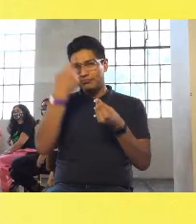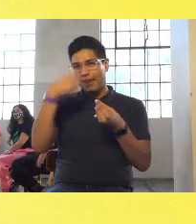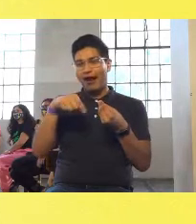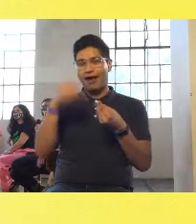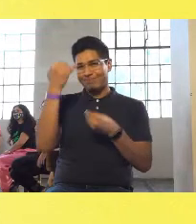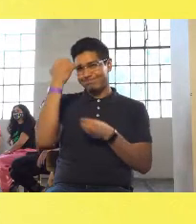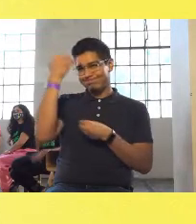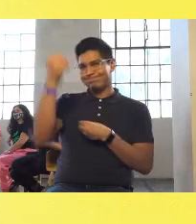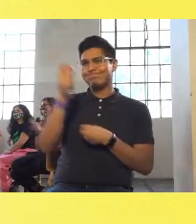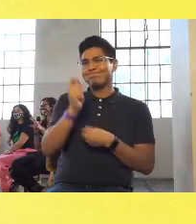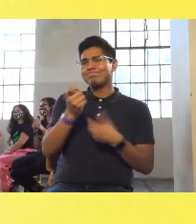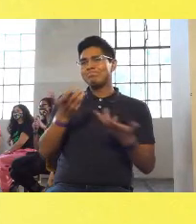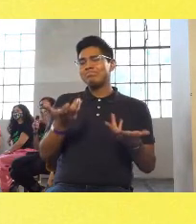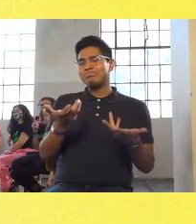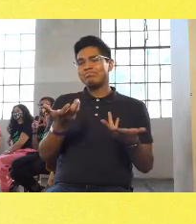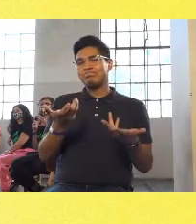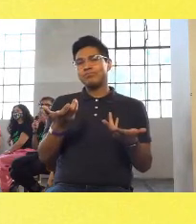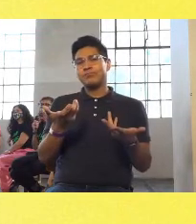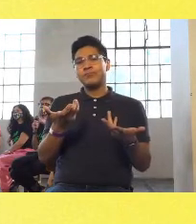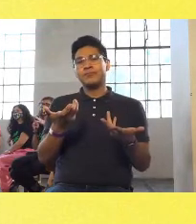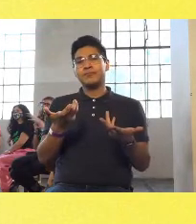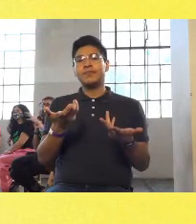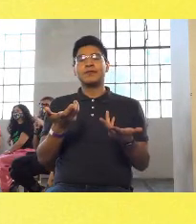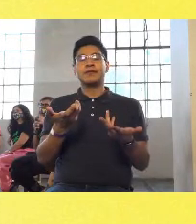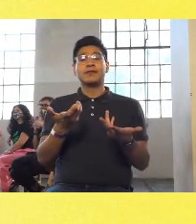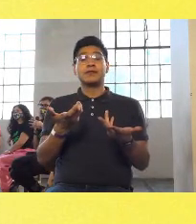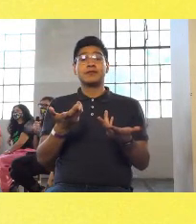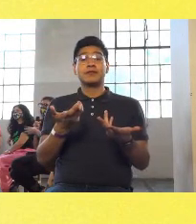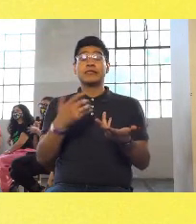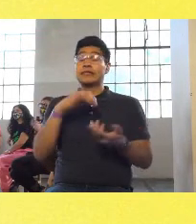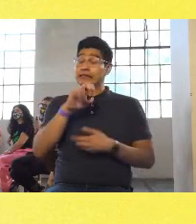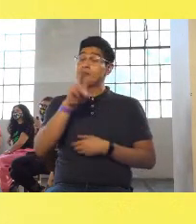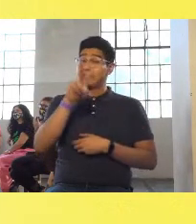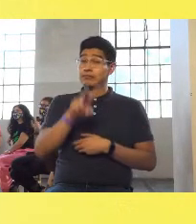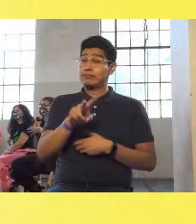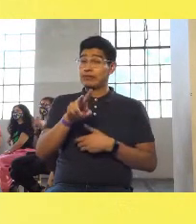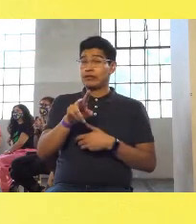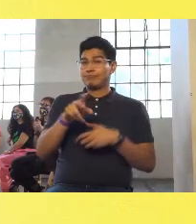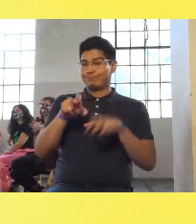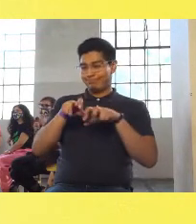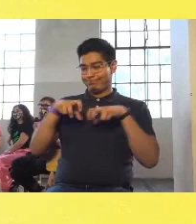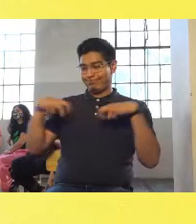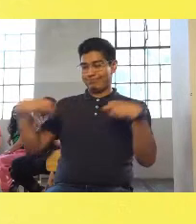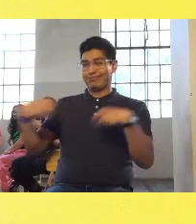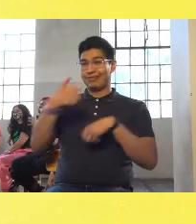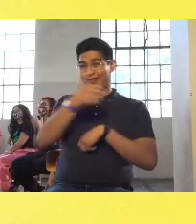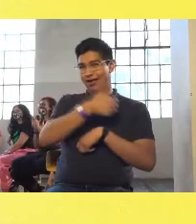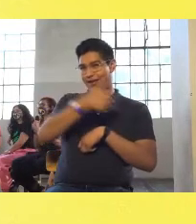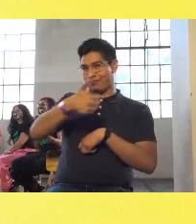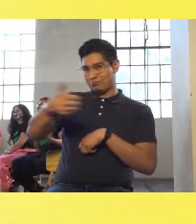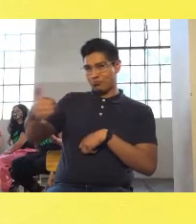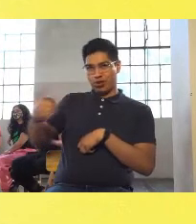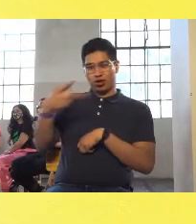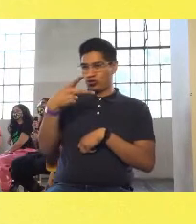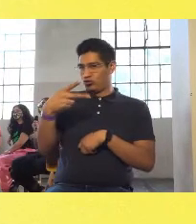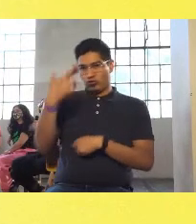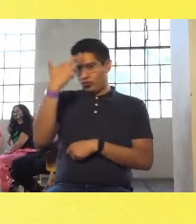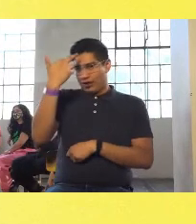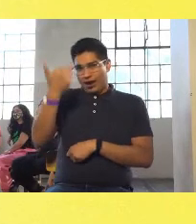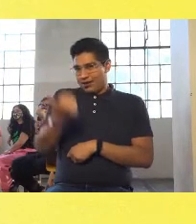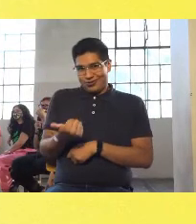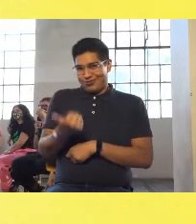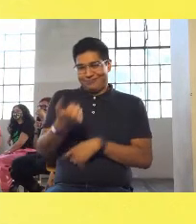juntarnos es, o sea, pues cada una de nosotras tiene una razón en específico que obviamente tiene que